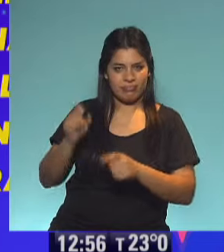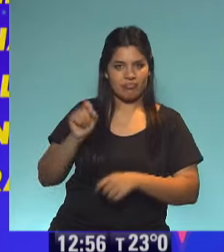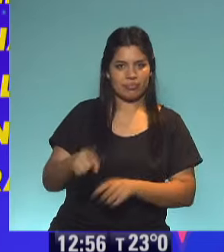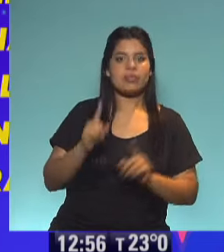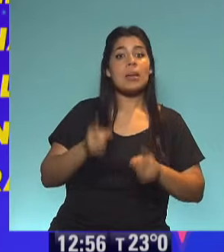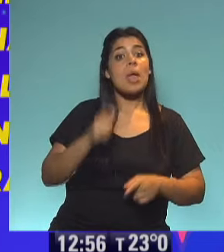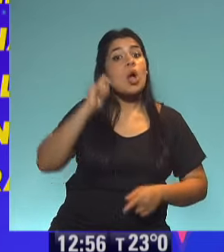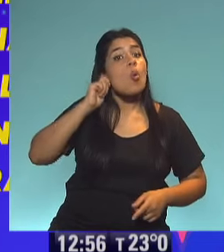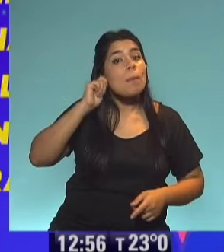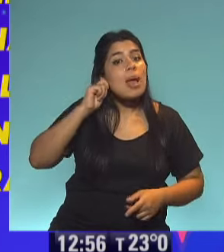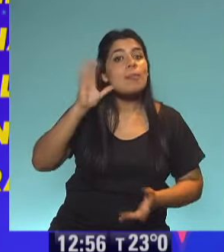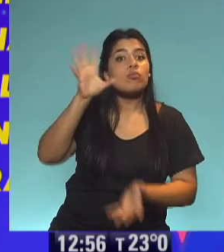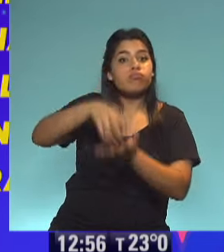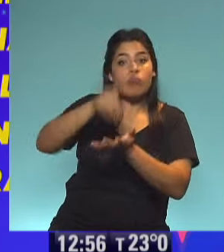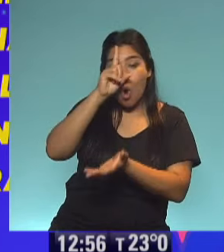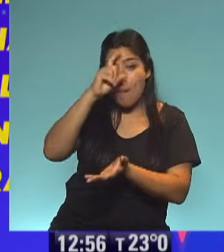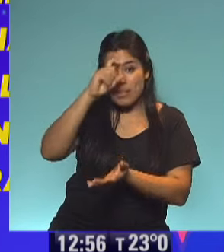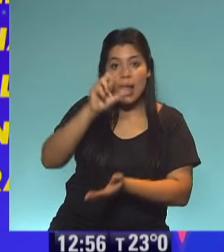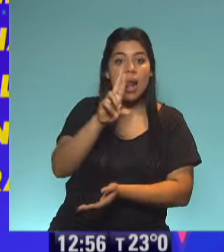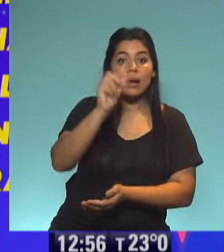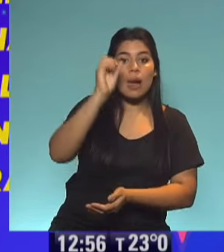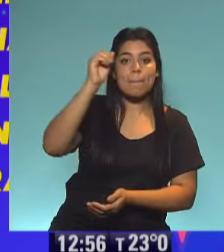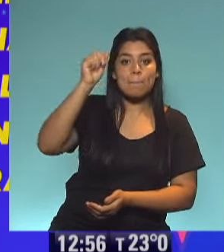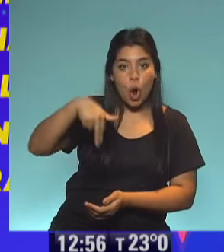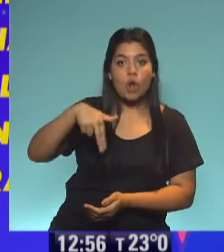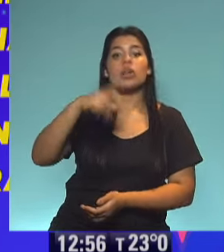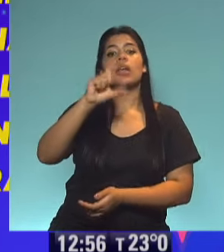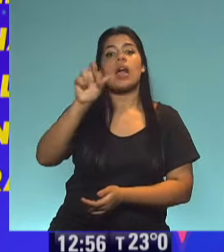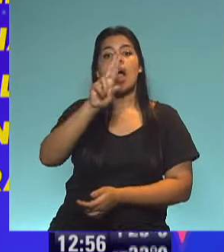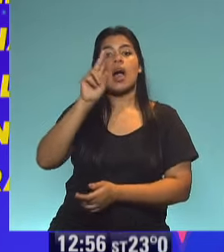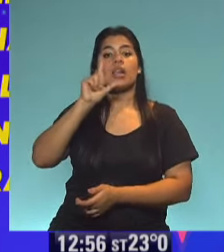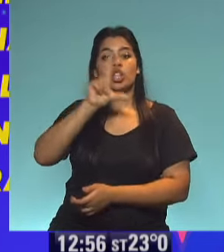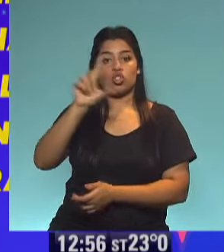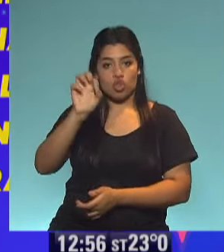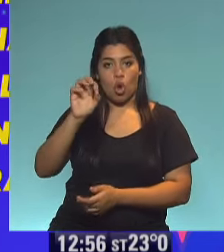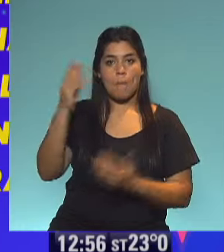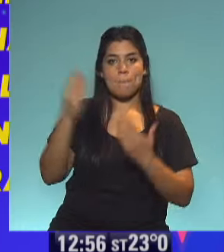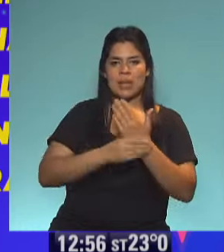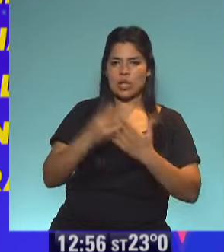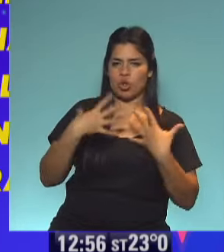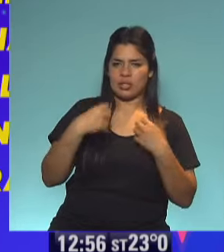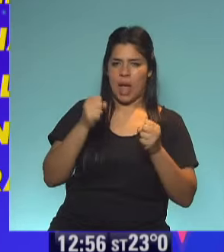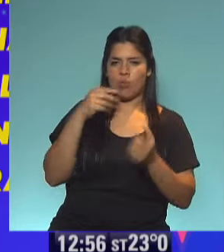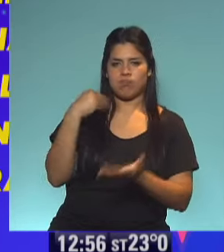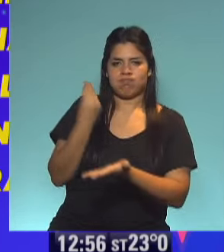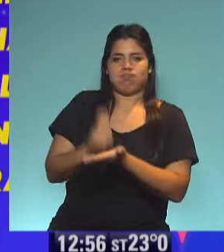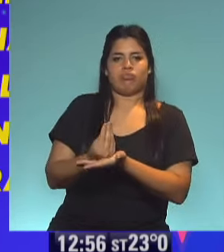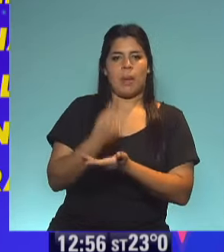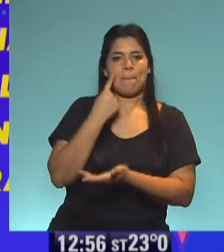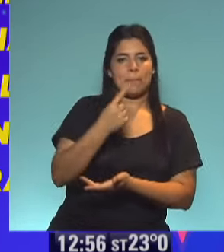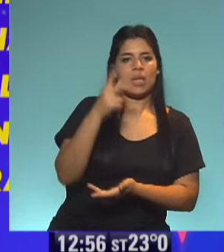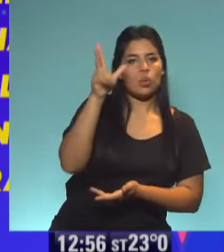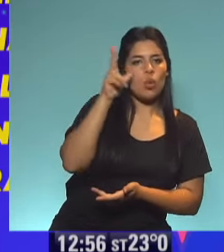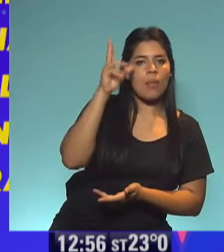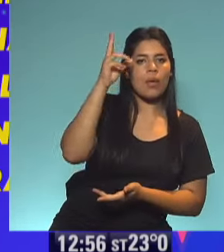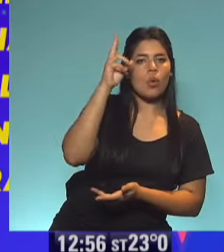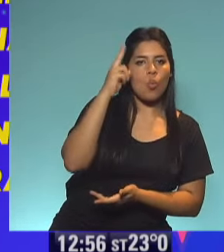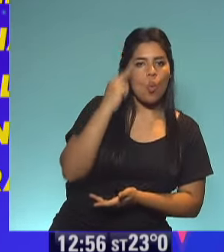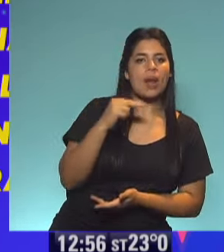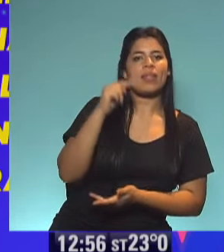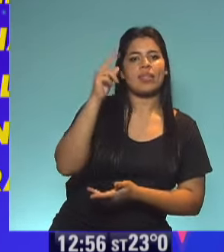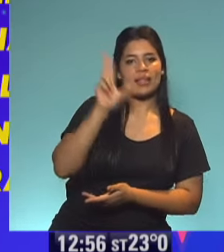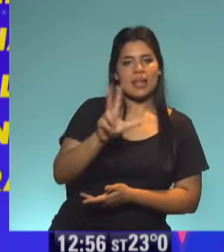del hospital? Ramón Carrillo, médico sanitarista afro-argentino, asume como ministro de salud entre 1943 y